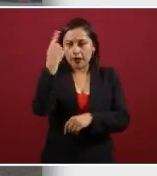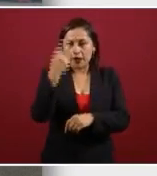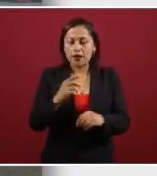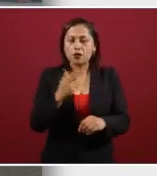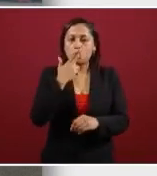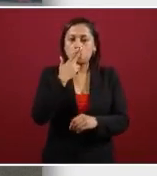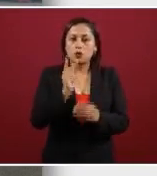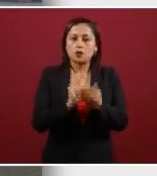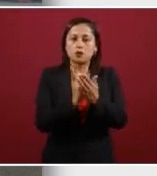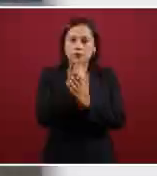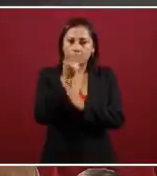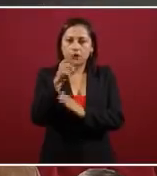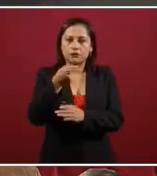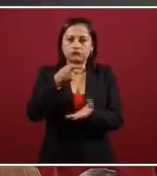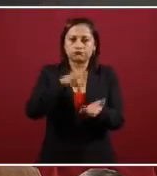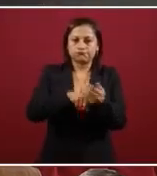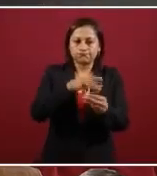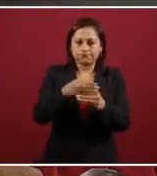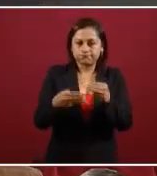herramientas.